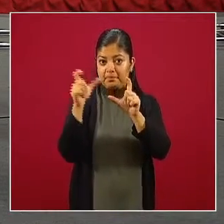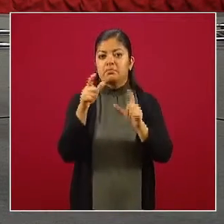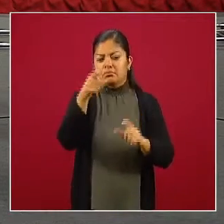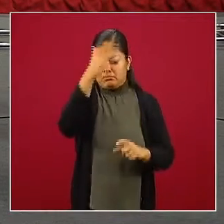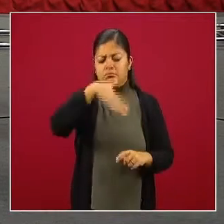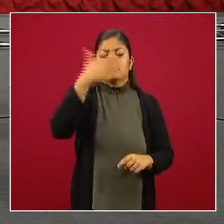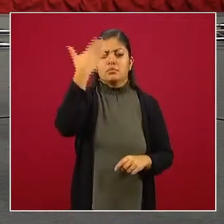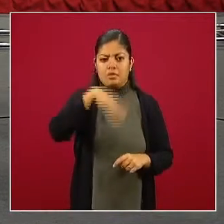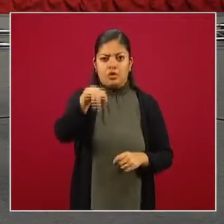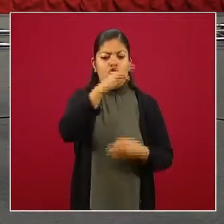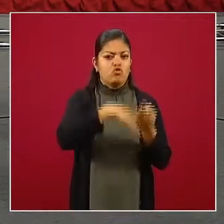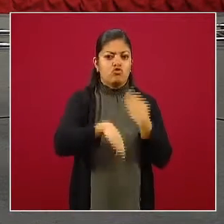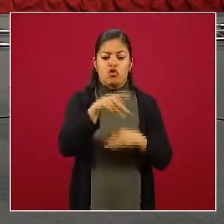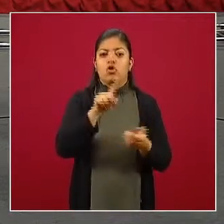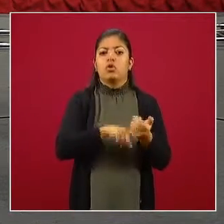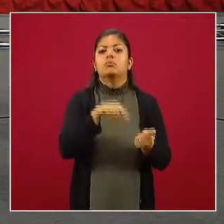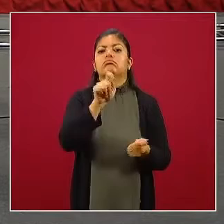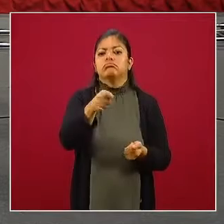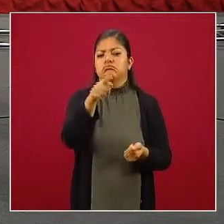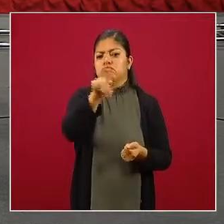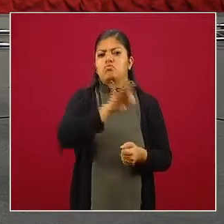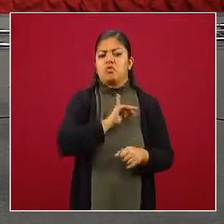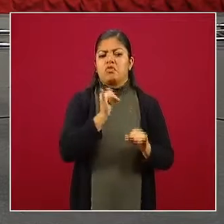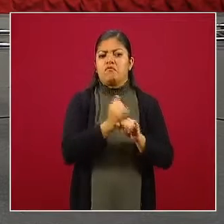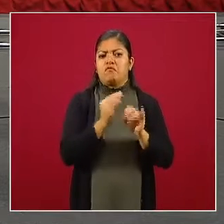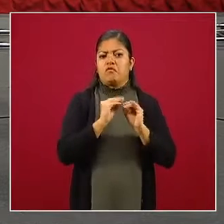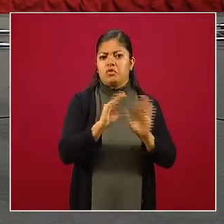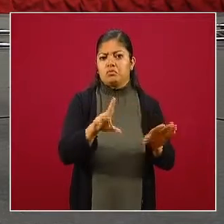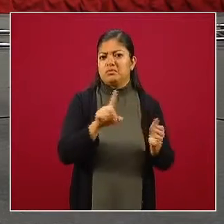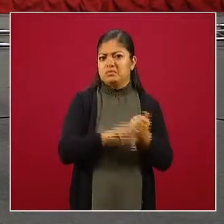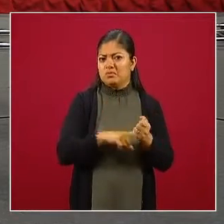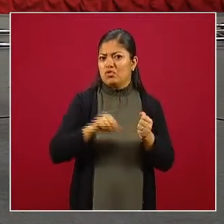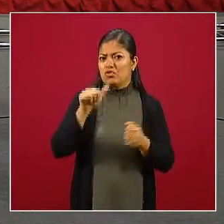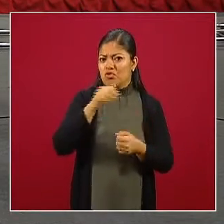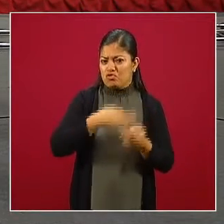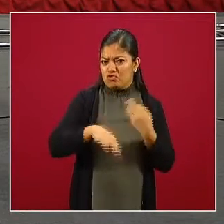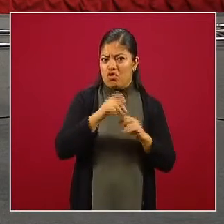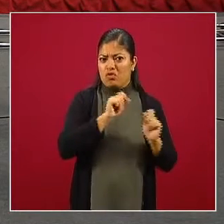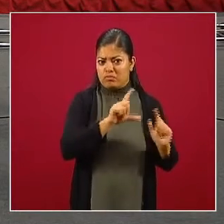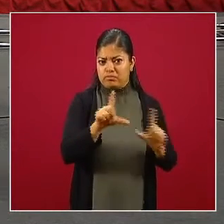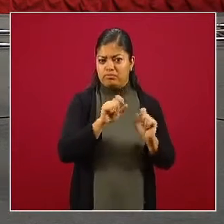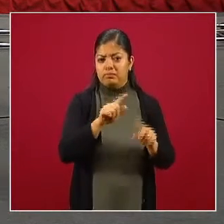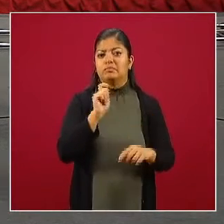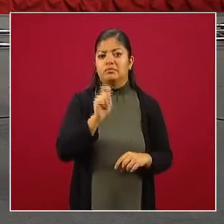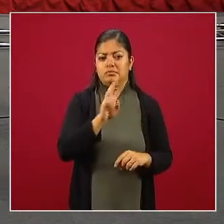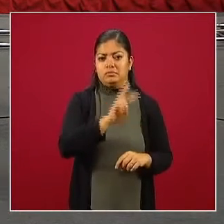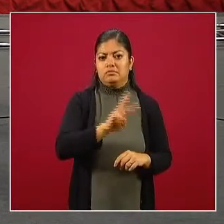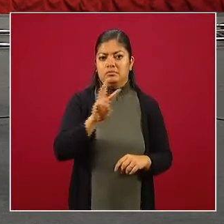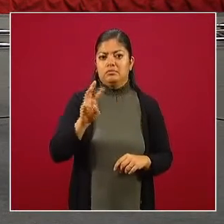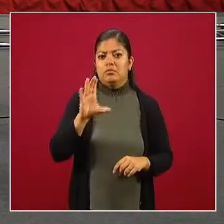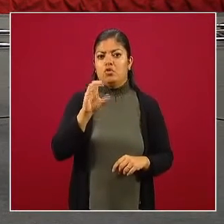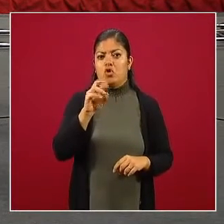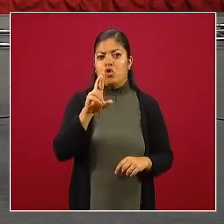saben que todo este material es de acceso público. Lo ponemos junto con todo lo demás en el sitio de internet